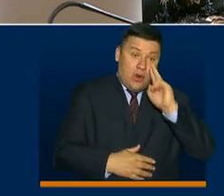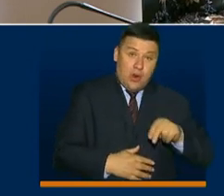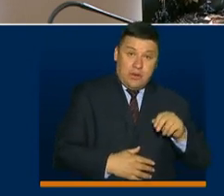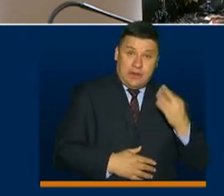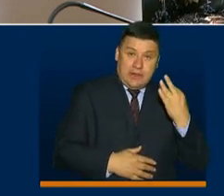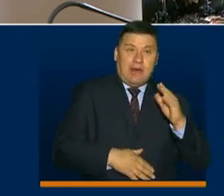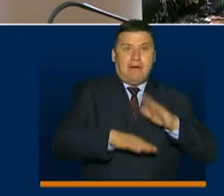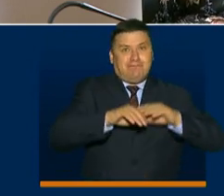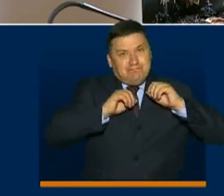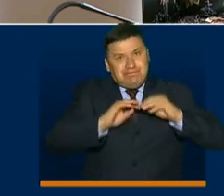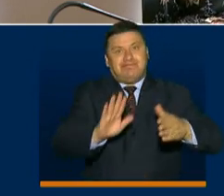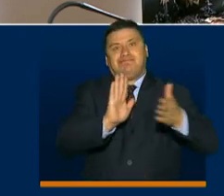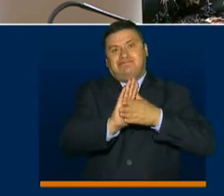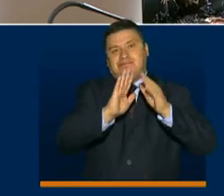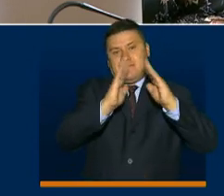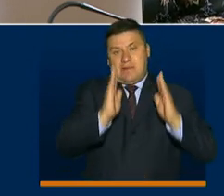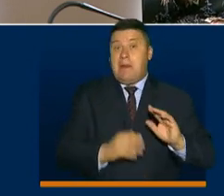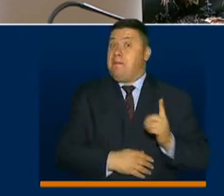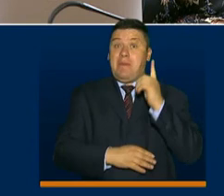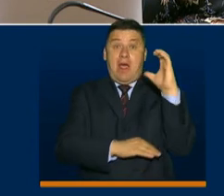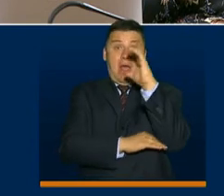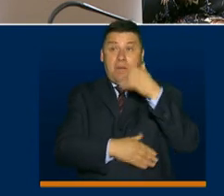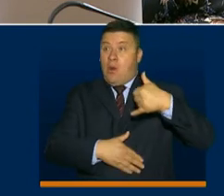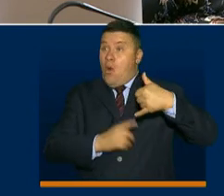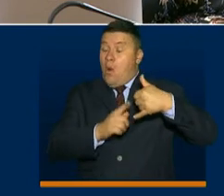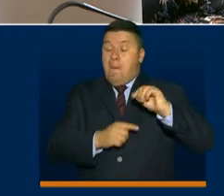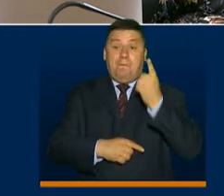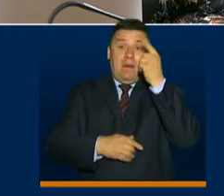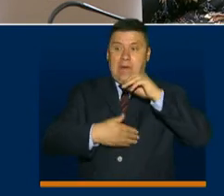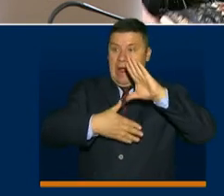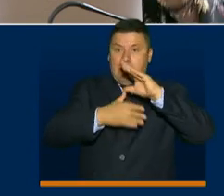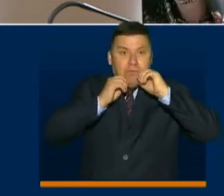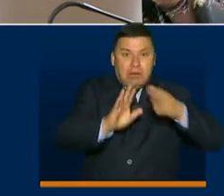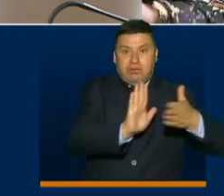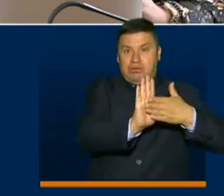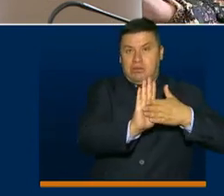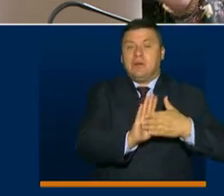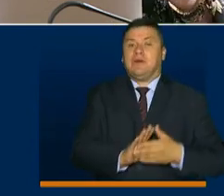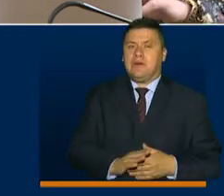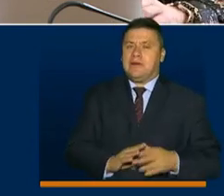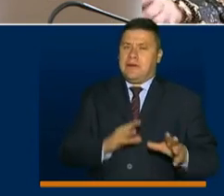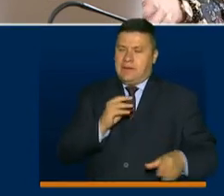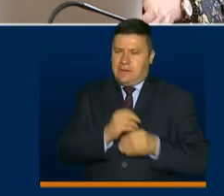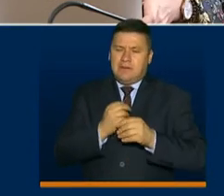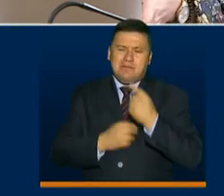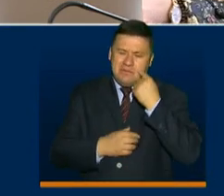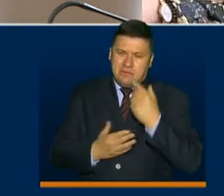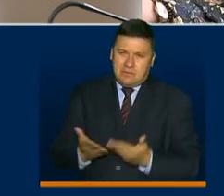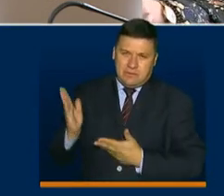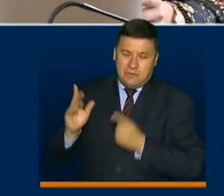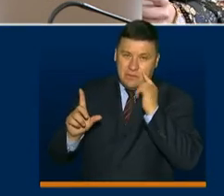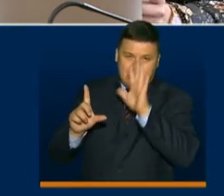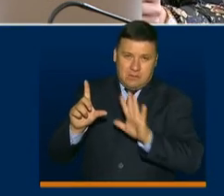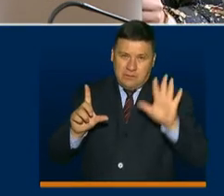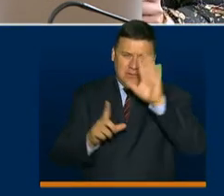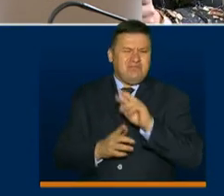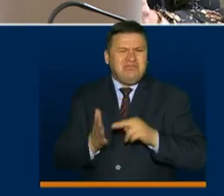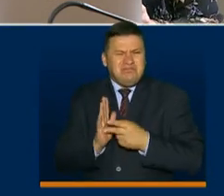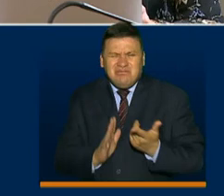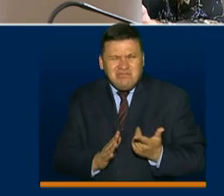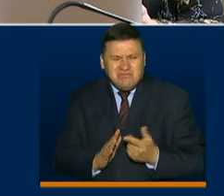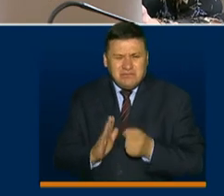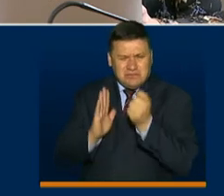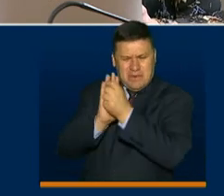13 publicamos los lineamientos, fuimos de los primeros países de América Latina que los publicamos, con 12 anexos. Miren lo que aparece en la imagen. ¿Qué tienen